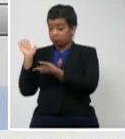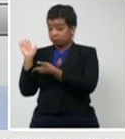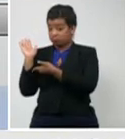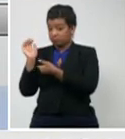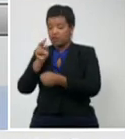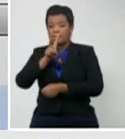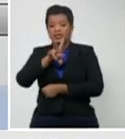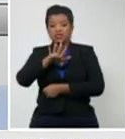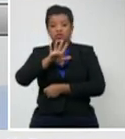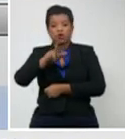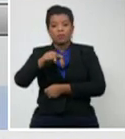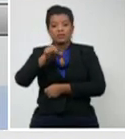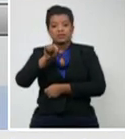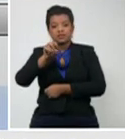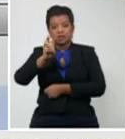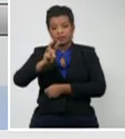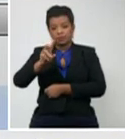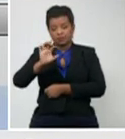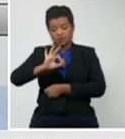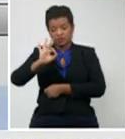25,63%, perdón, el